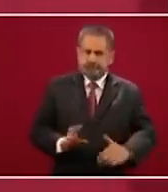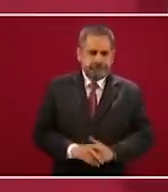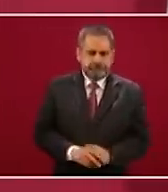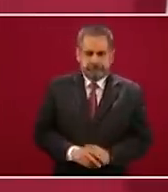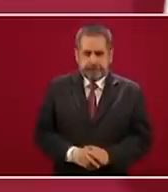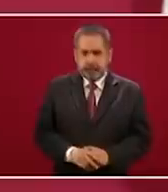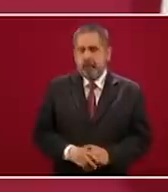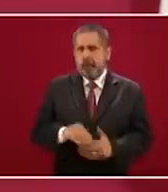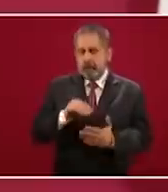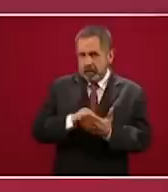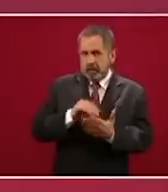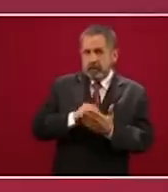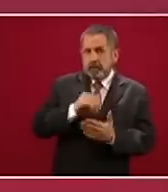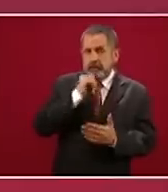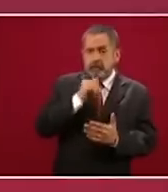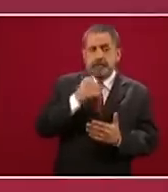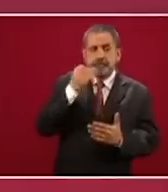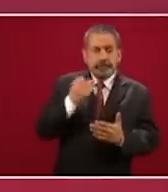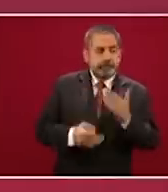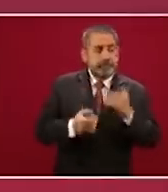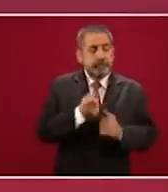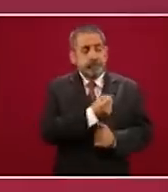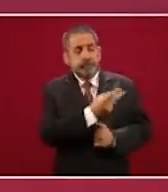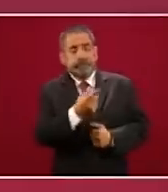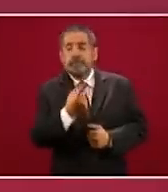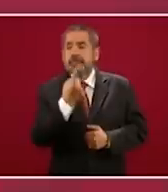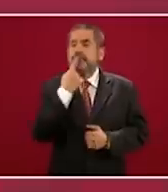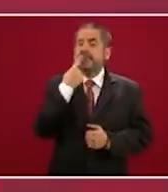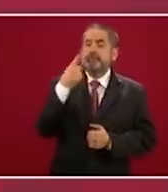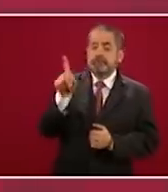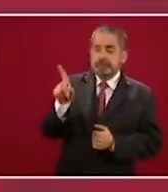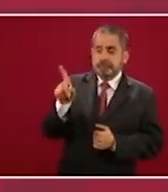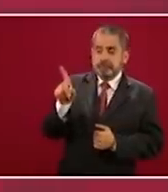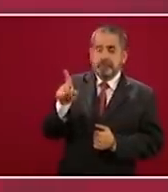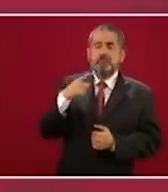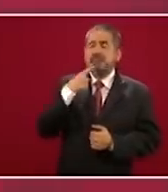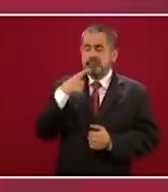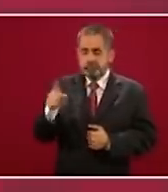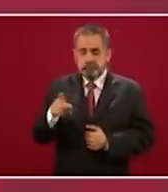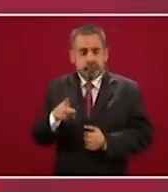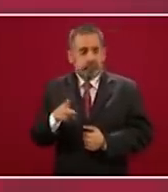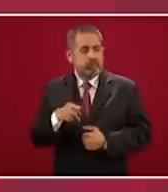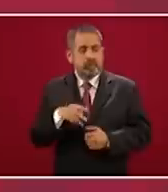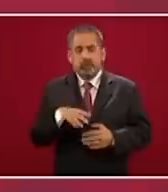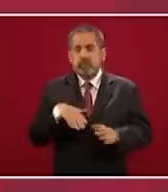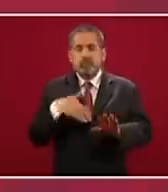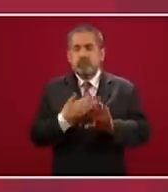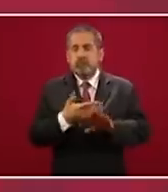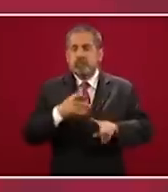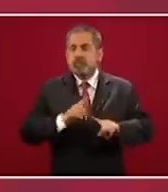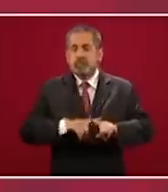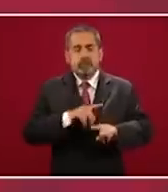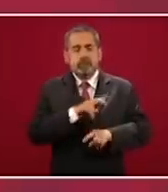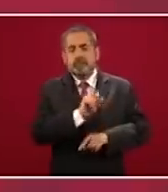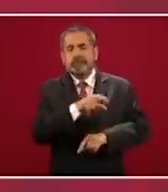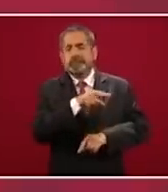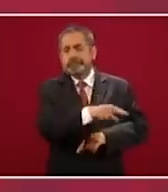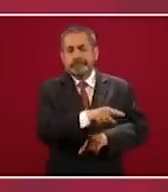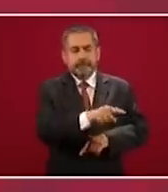están pendientes denuncias contra despachos que se